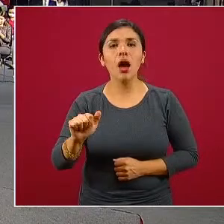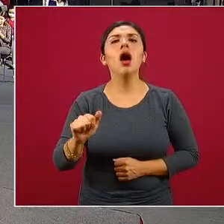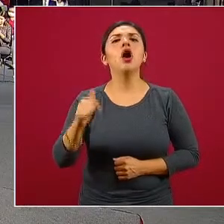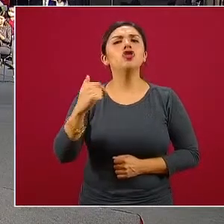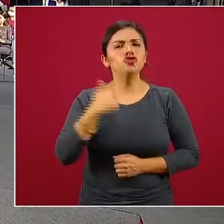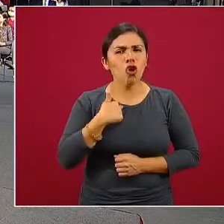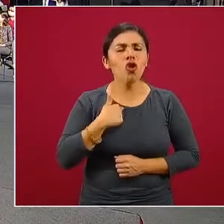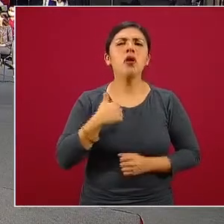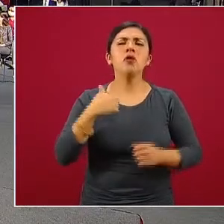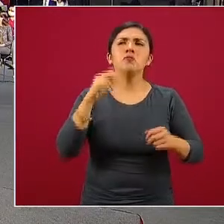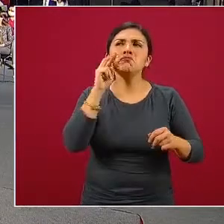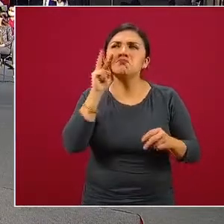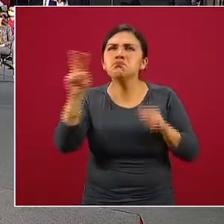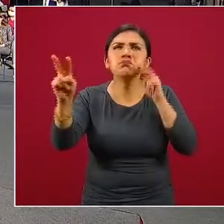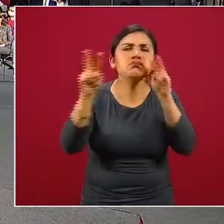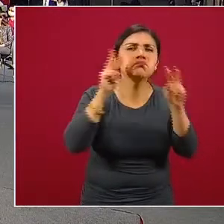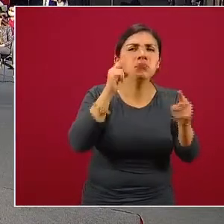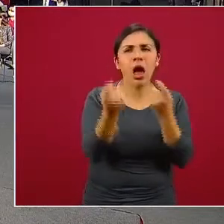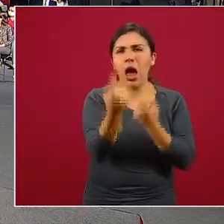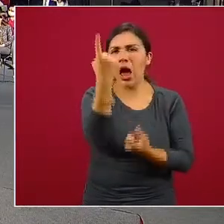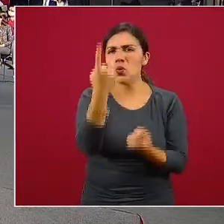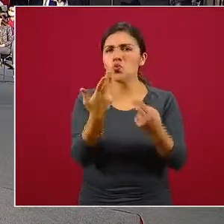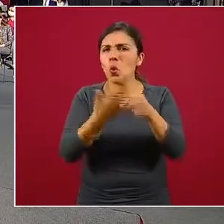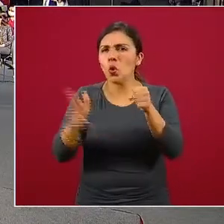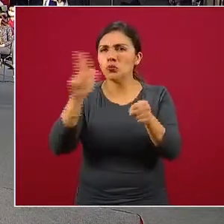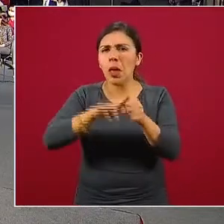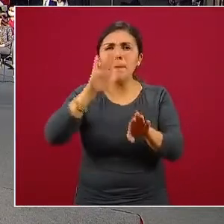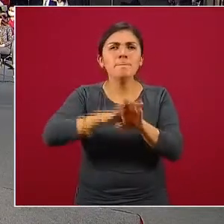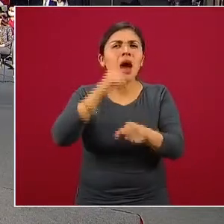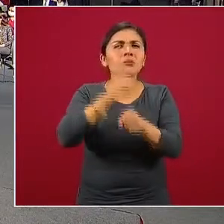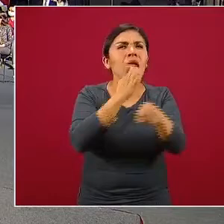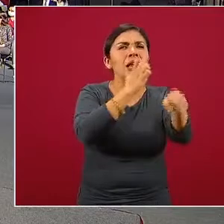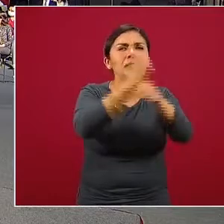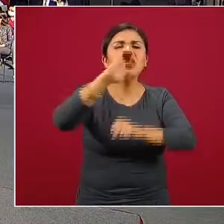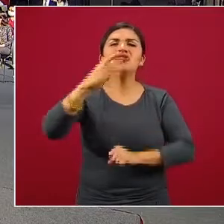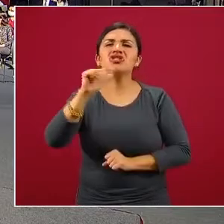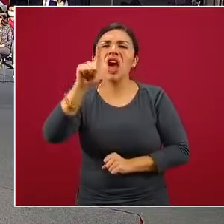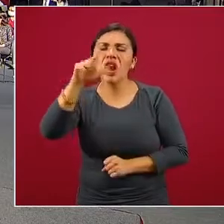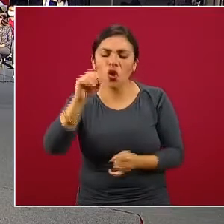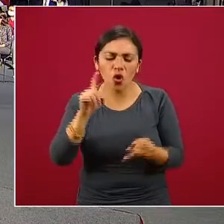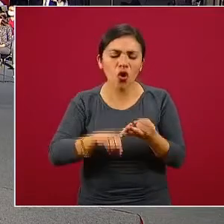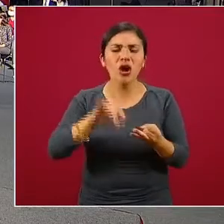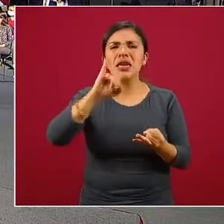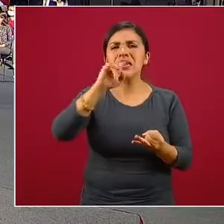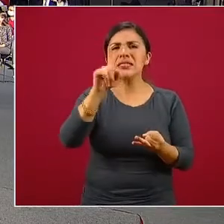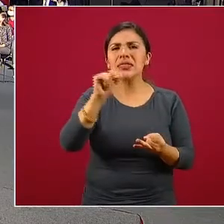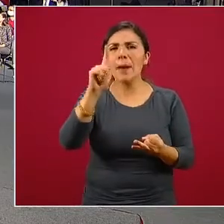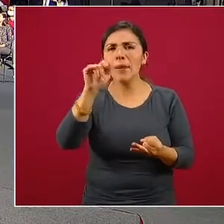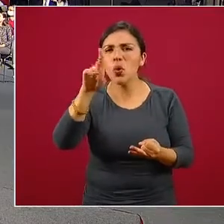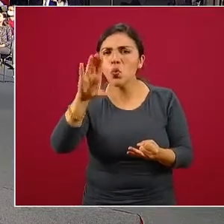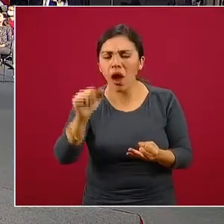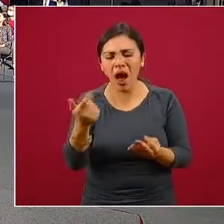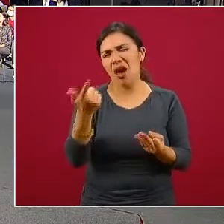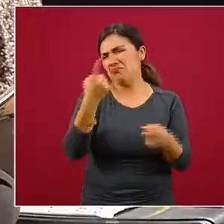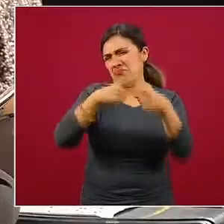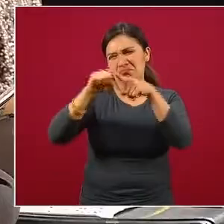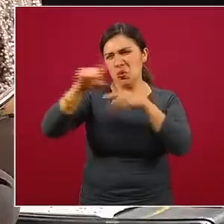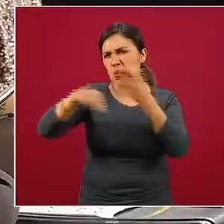haciendo recorridos en algunos hospitales, sobre todo de la periferia, Chalco, Iztapaluca, en algunas zonas así,